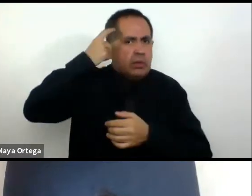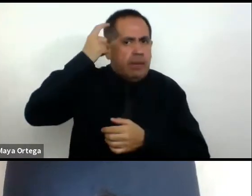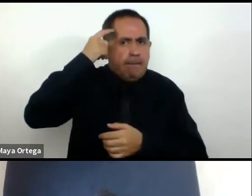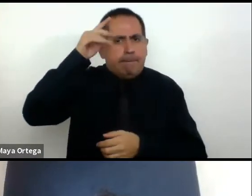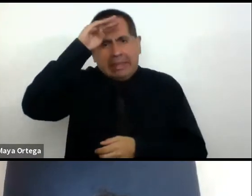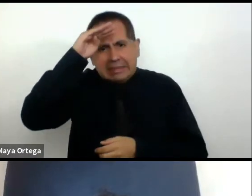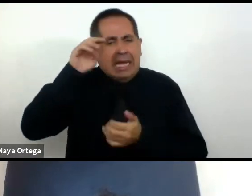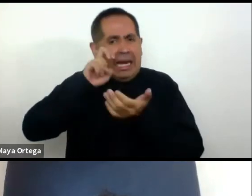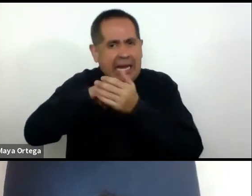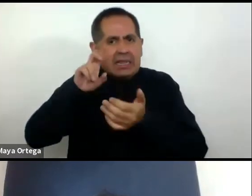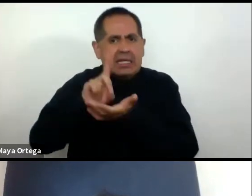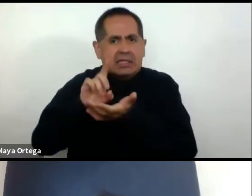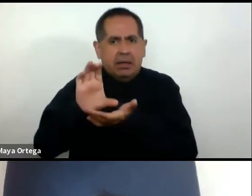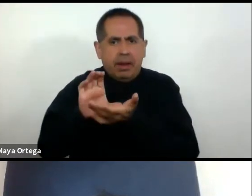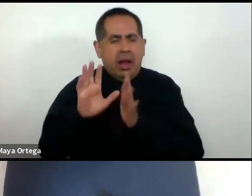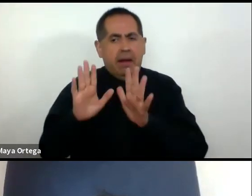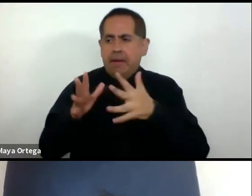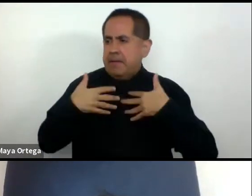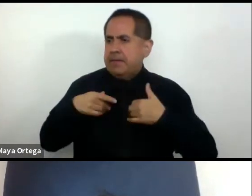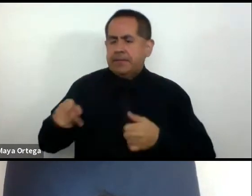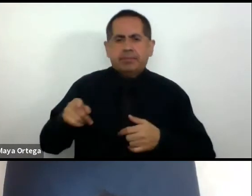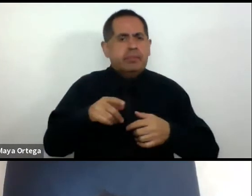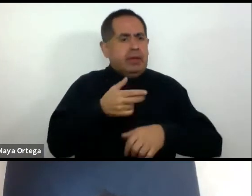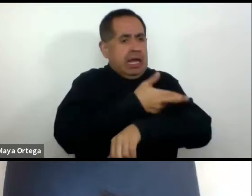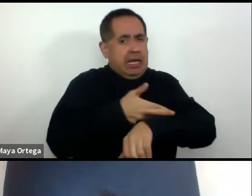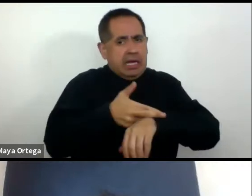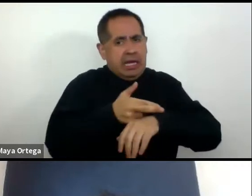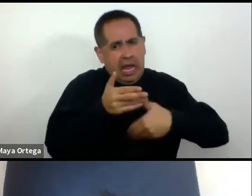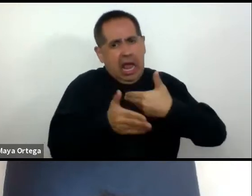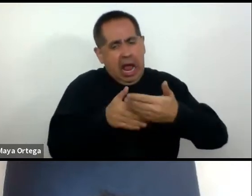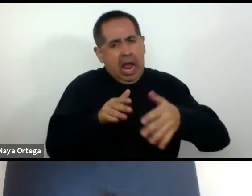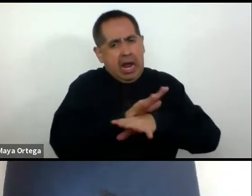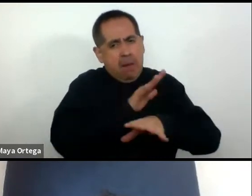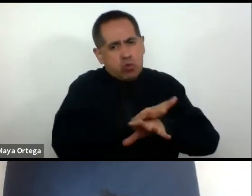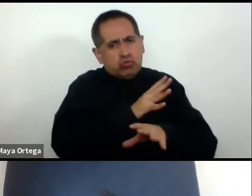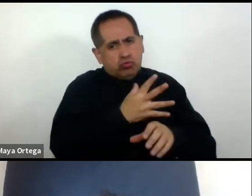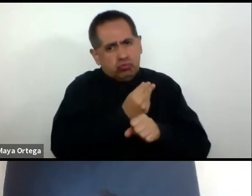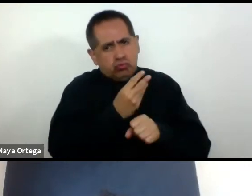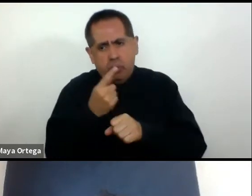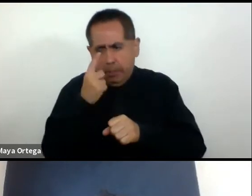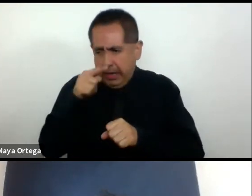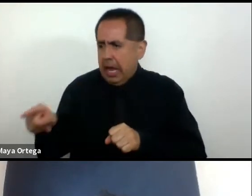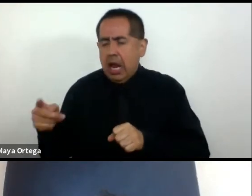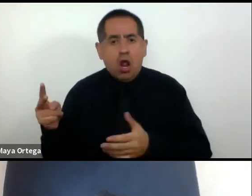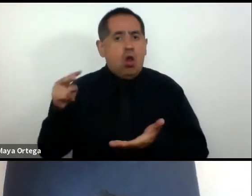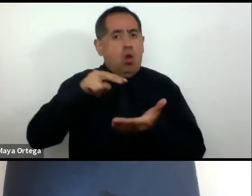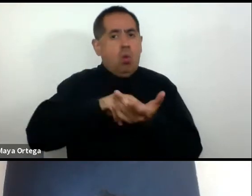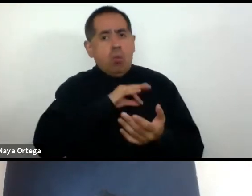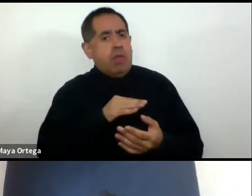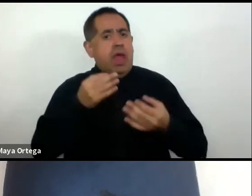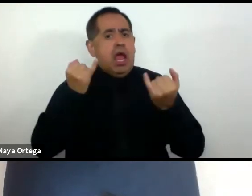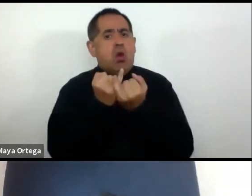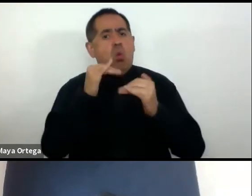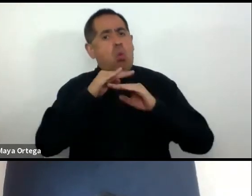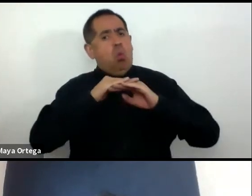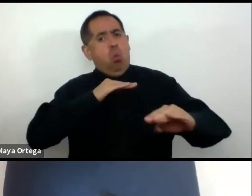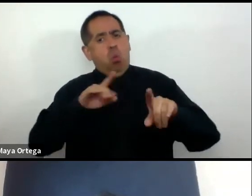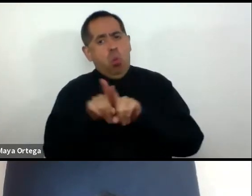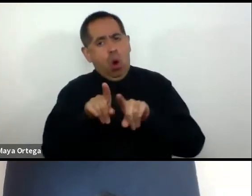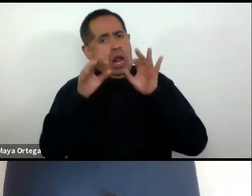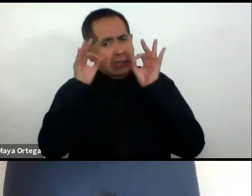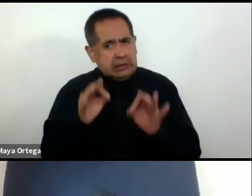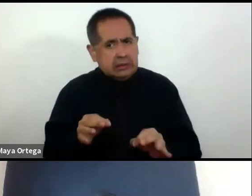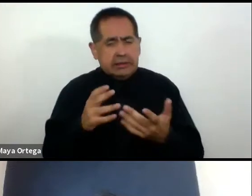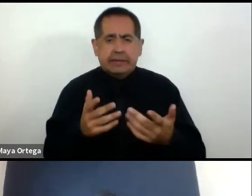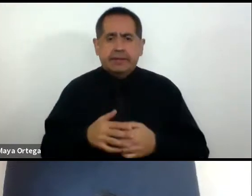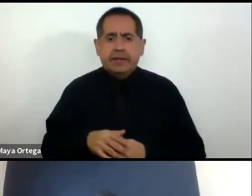supuesto, entender todos los ajustes en el procedimiento que tienen que haber para que la persona pueda estar en igualdad de circunstancias. Y cuando llegamos al